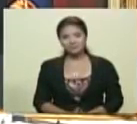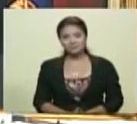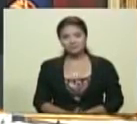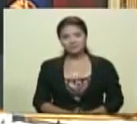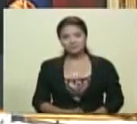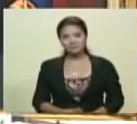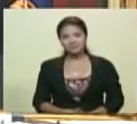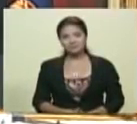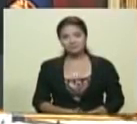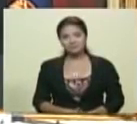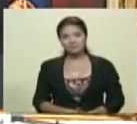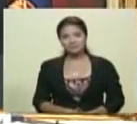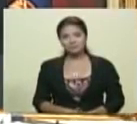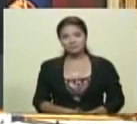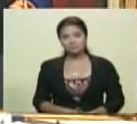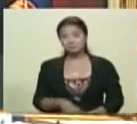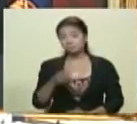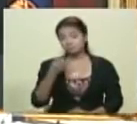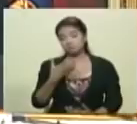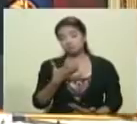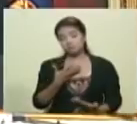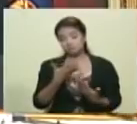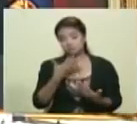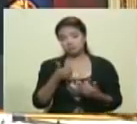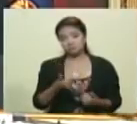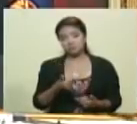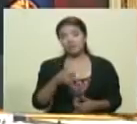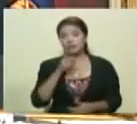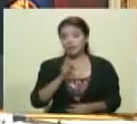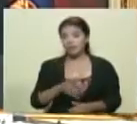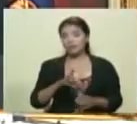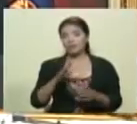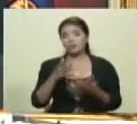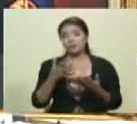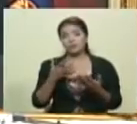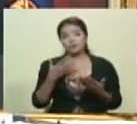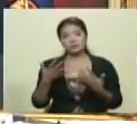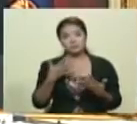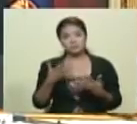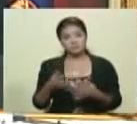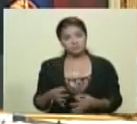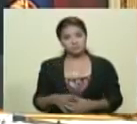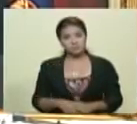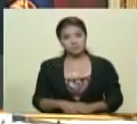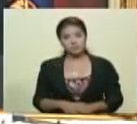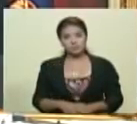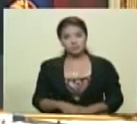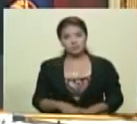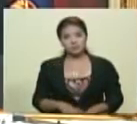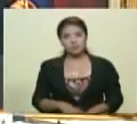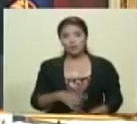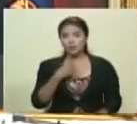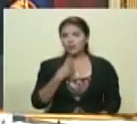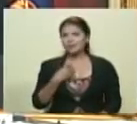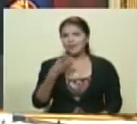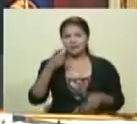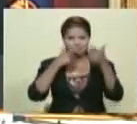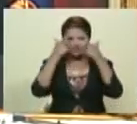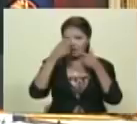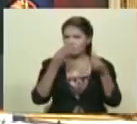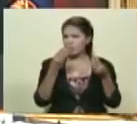Y uno es muy cándido en ese sentido. Tenemos que superar la candidez, Ernesto. Eso me lo decía mucho Chávez a mí,